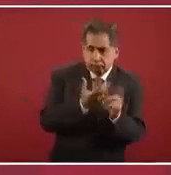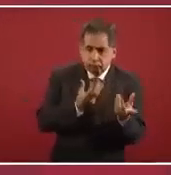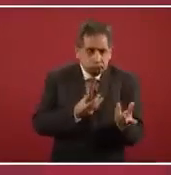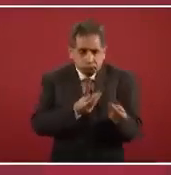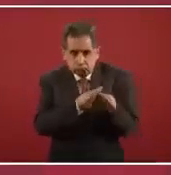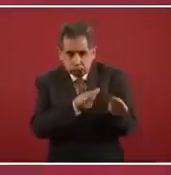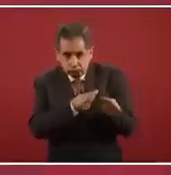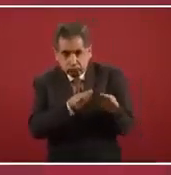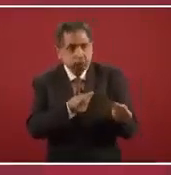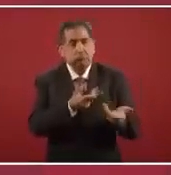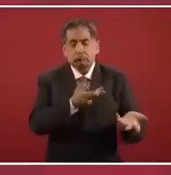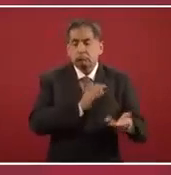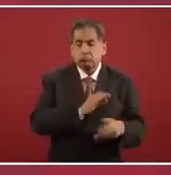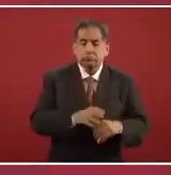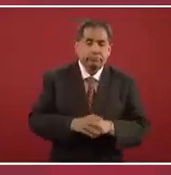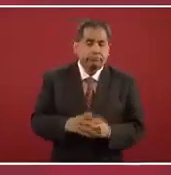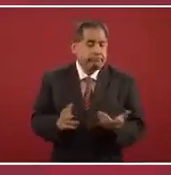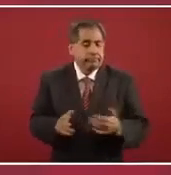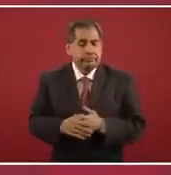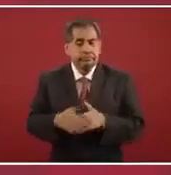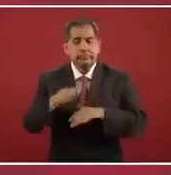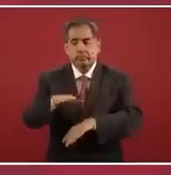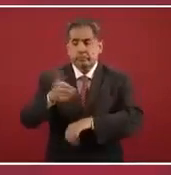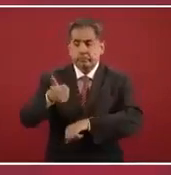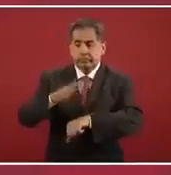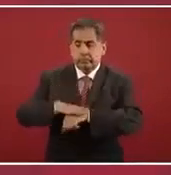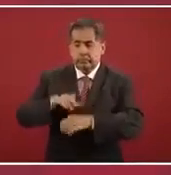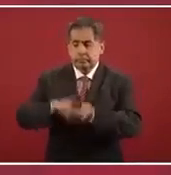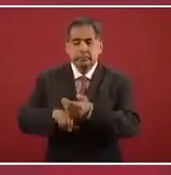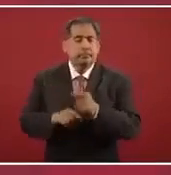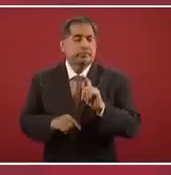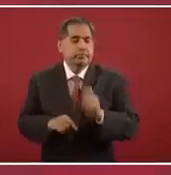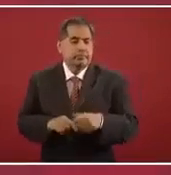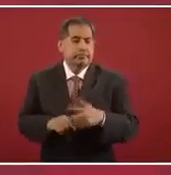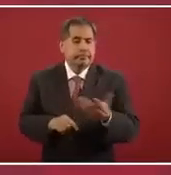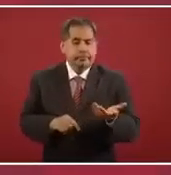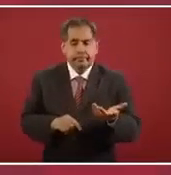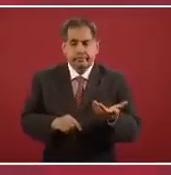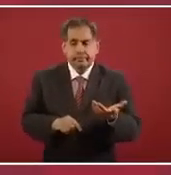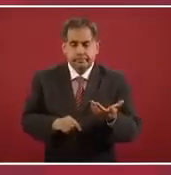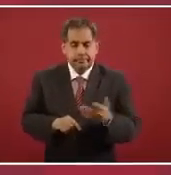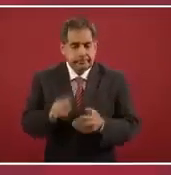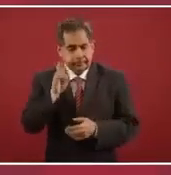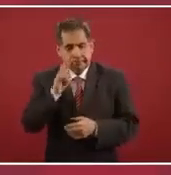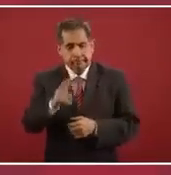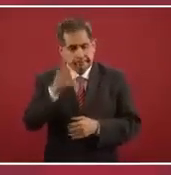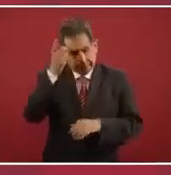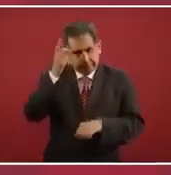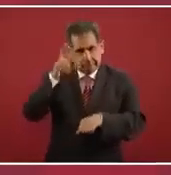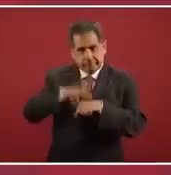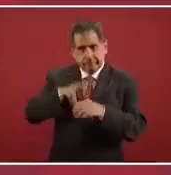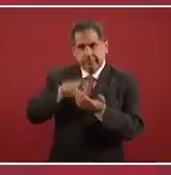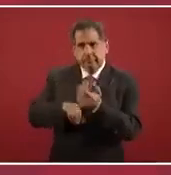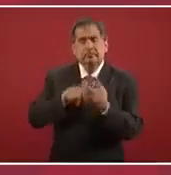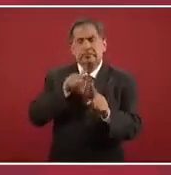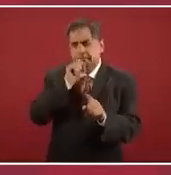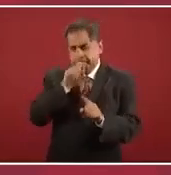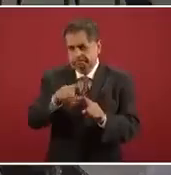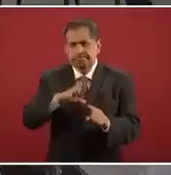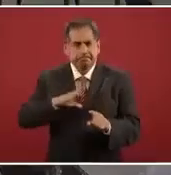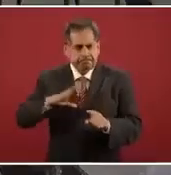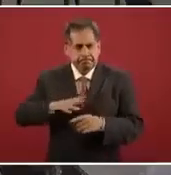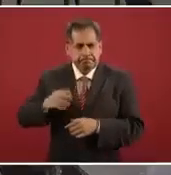refinería. Y en los asuntos administrativos, bueno, los ve el director, pero sí tenemos